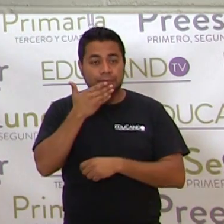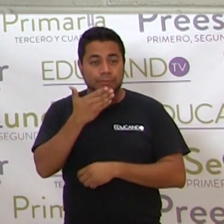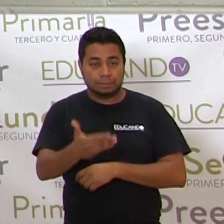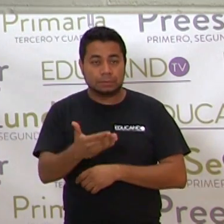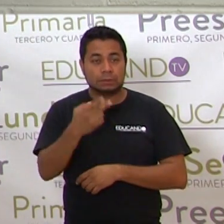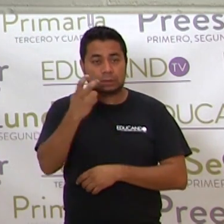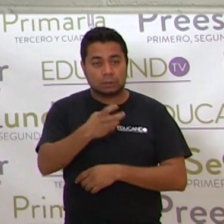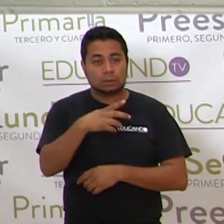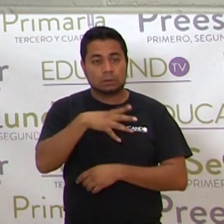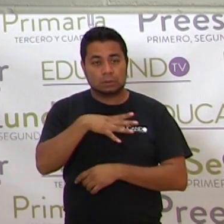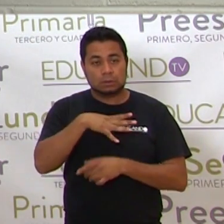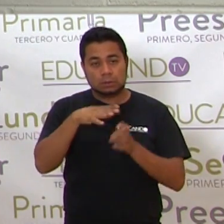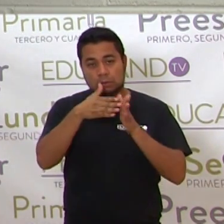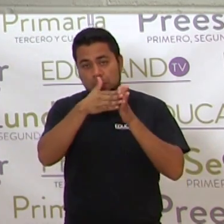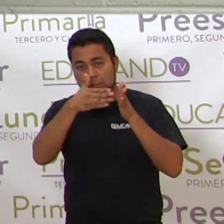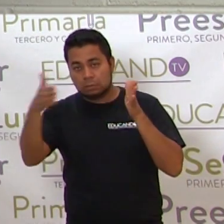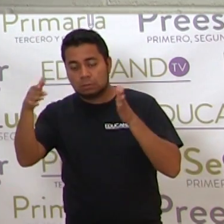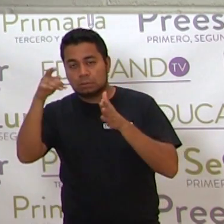acá son